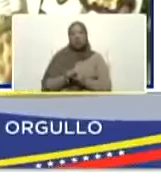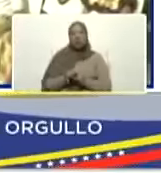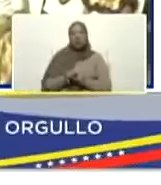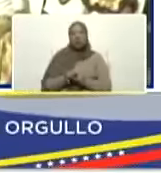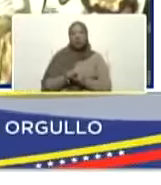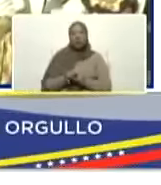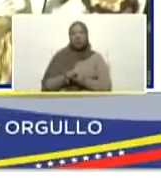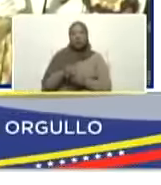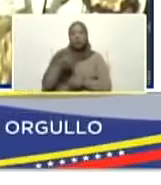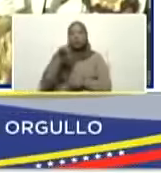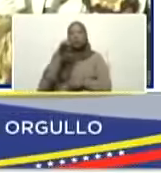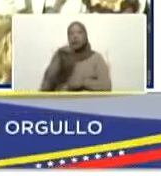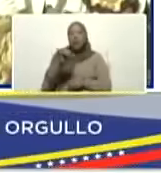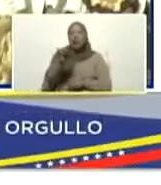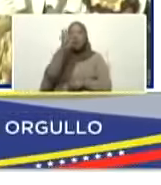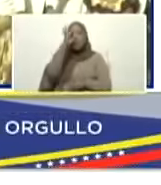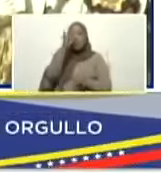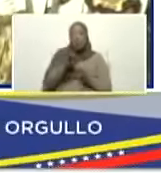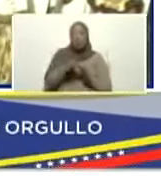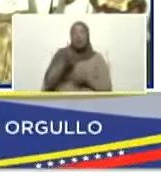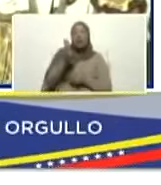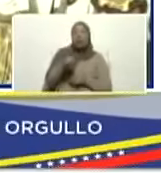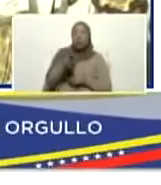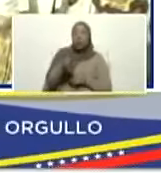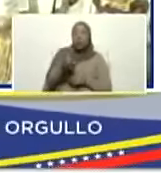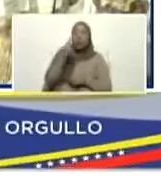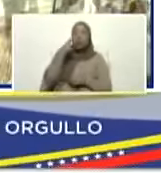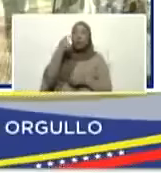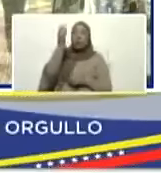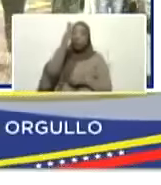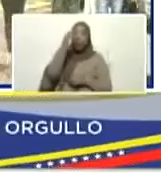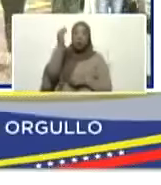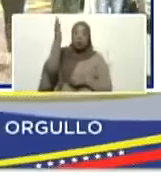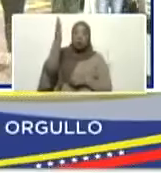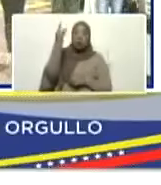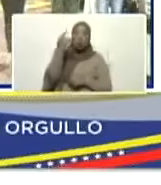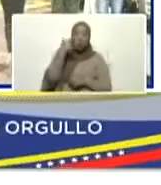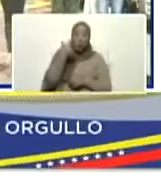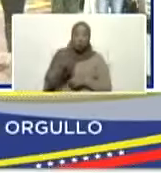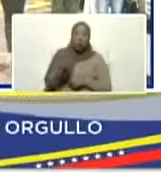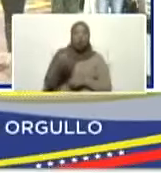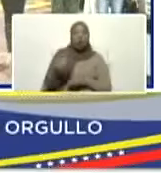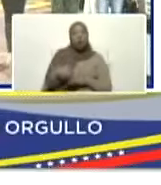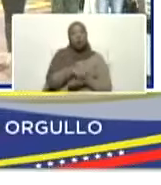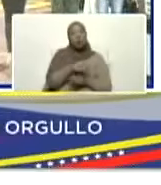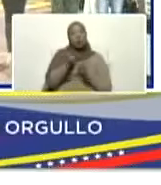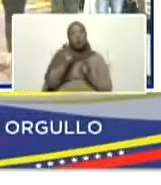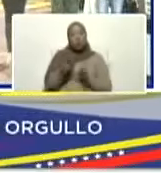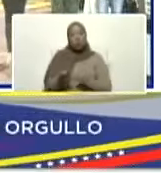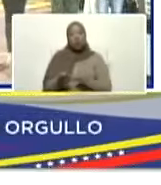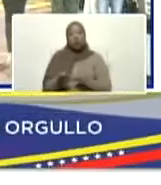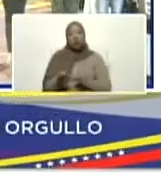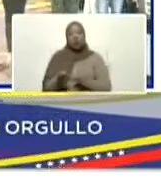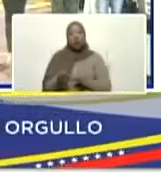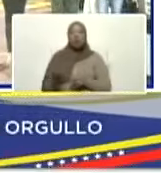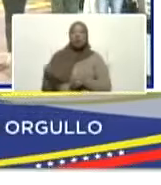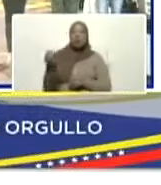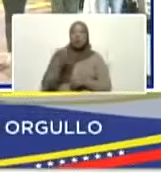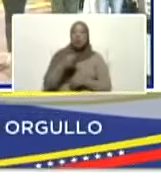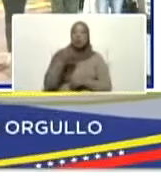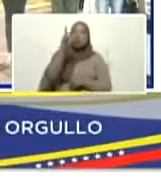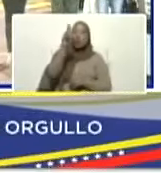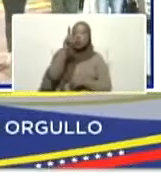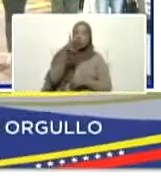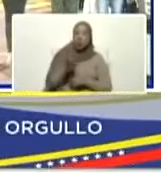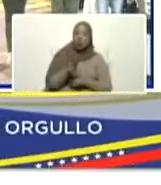Hoy tengo más fe que nunca antes, porque yo he visto a Dios, lo he visto en mi camino. Es más, lo veo todos los